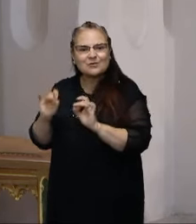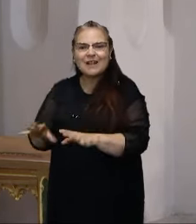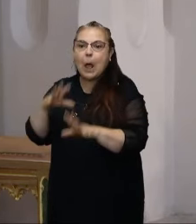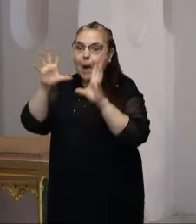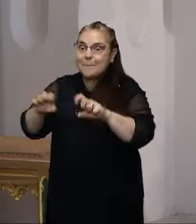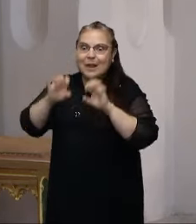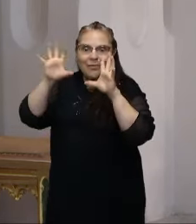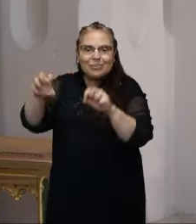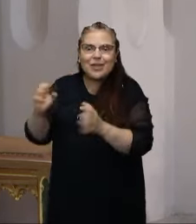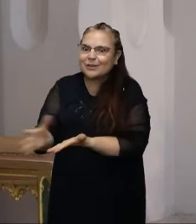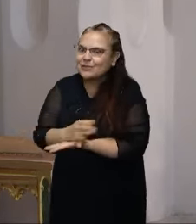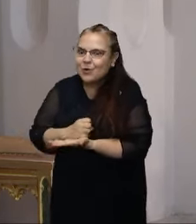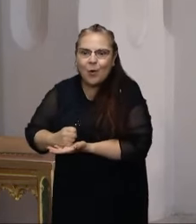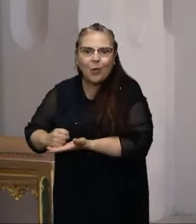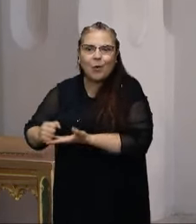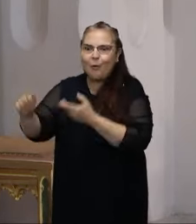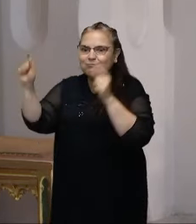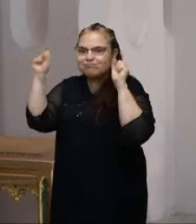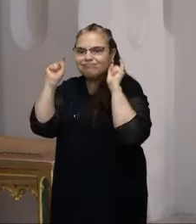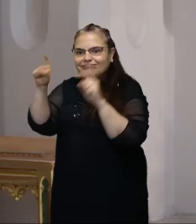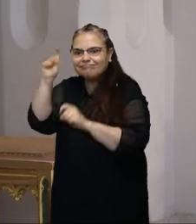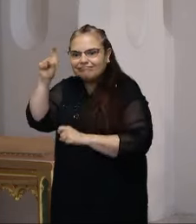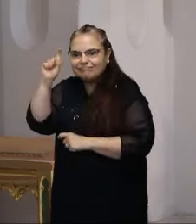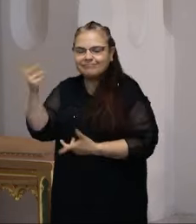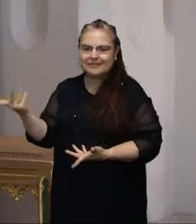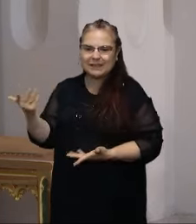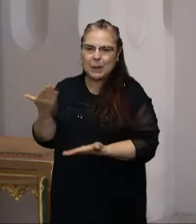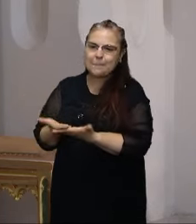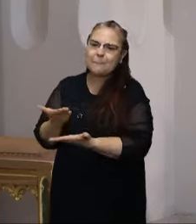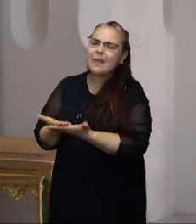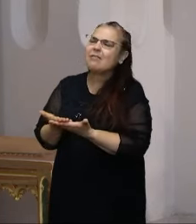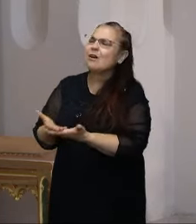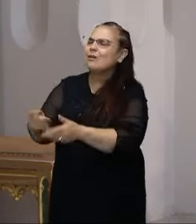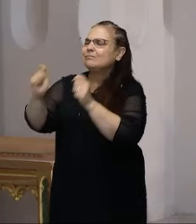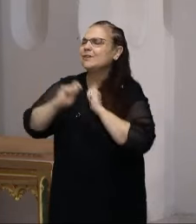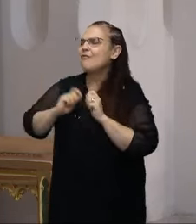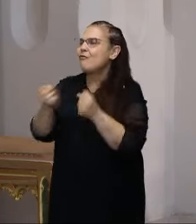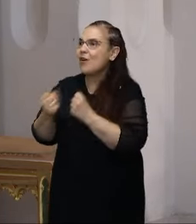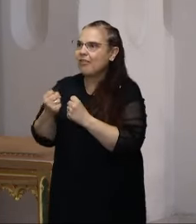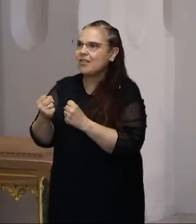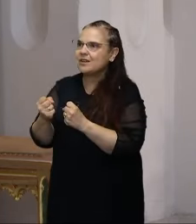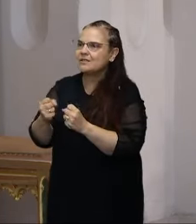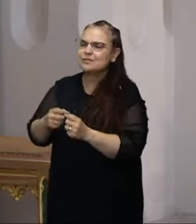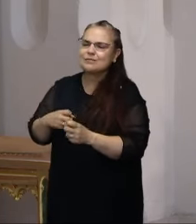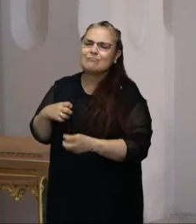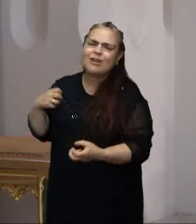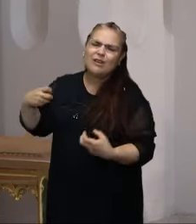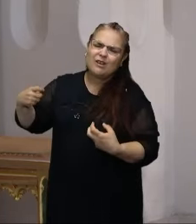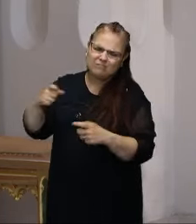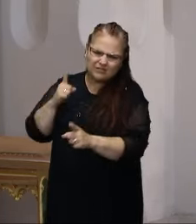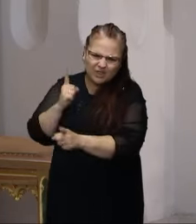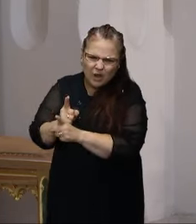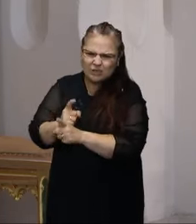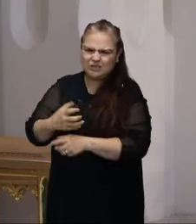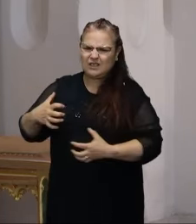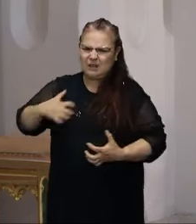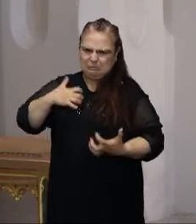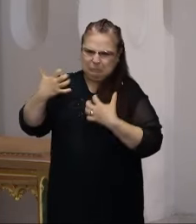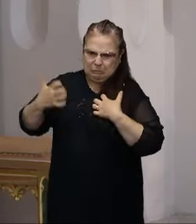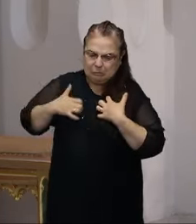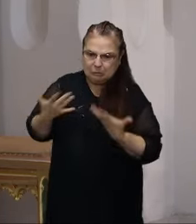aprenderlo todo de su Maestro, y pidámosle que nos dé fuerzas para luchar contra nuestro egoísmo,